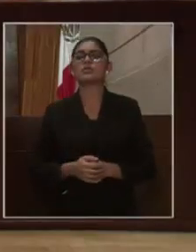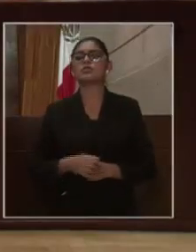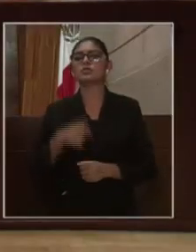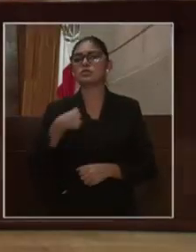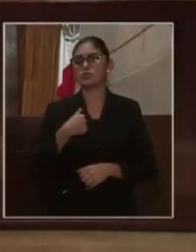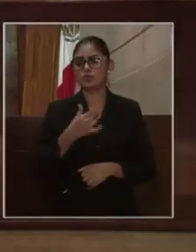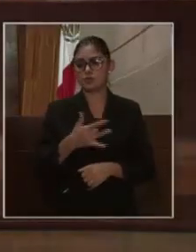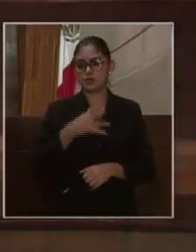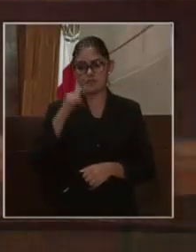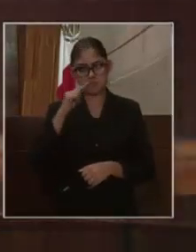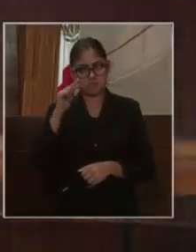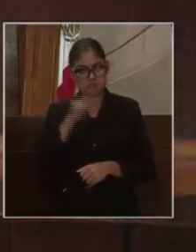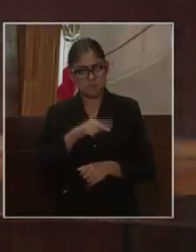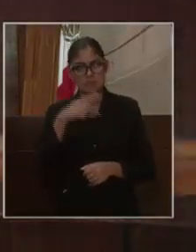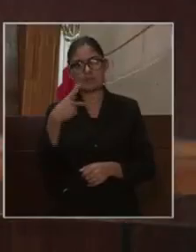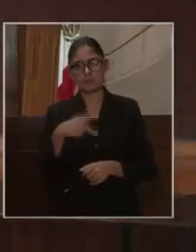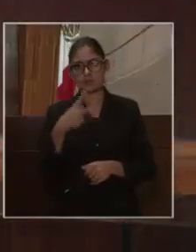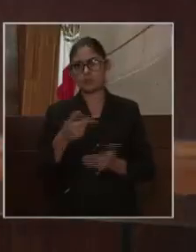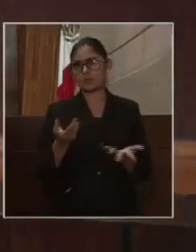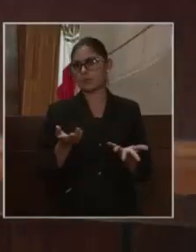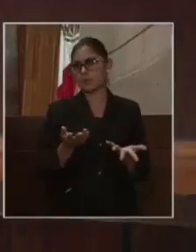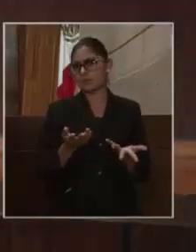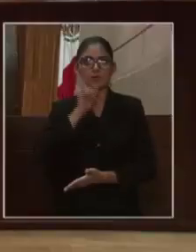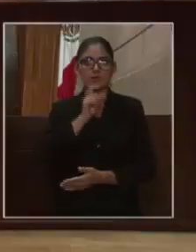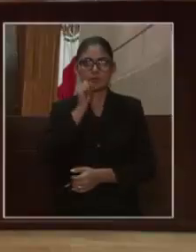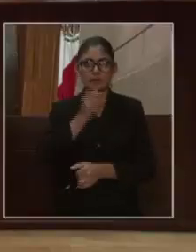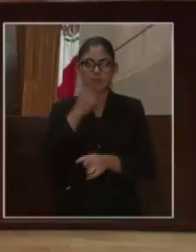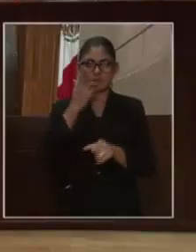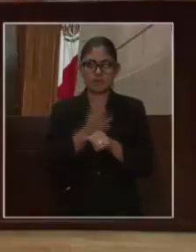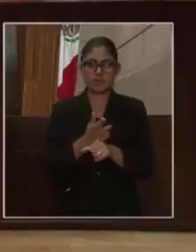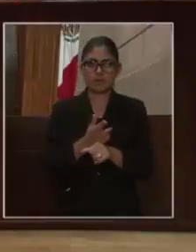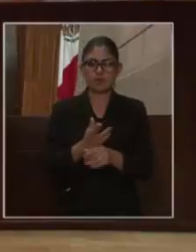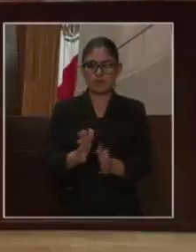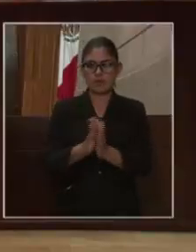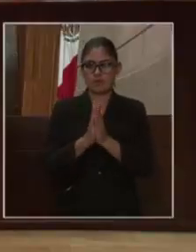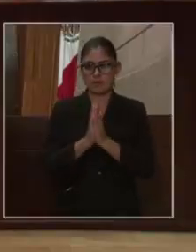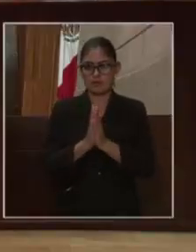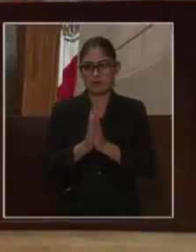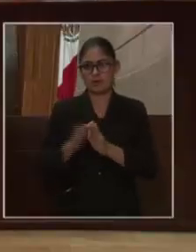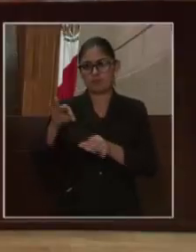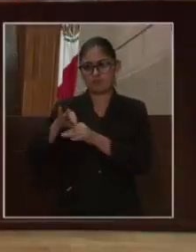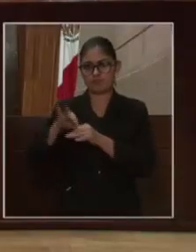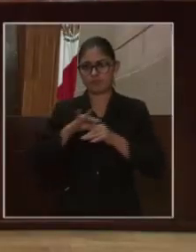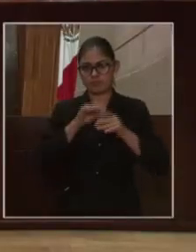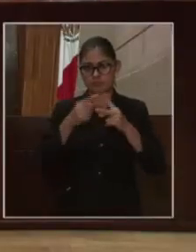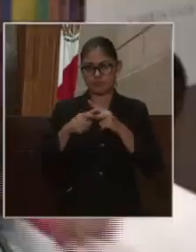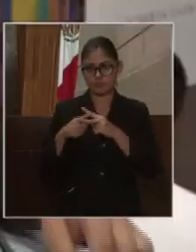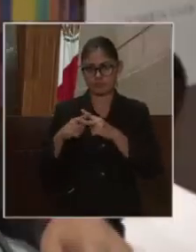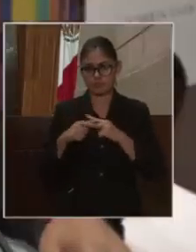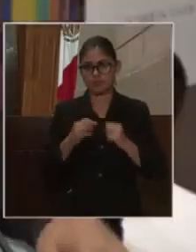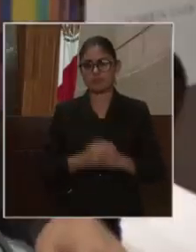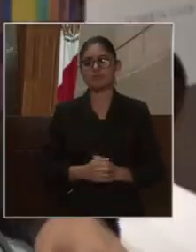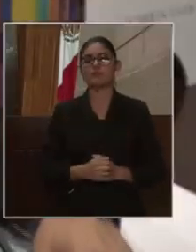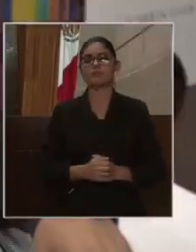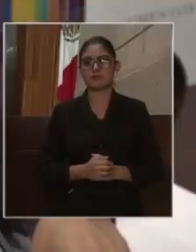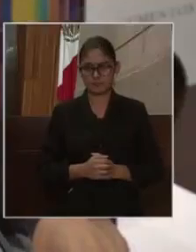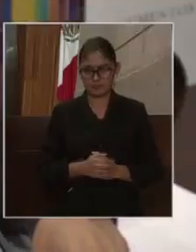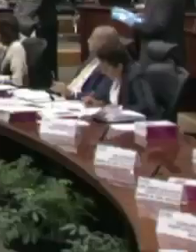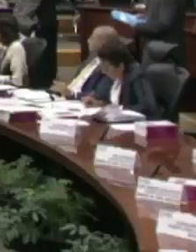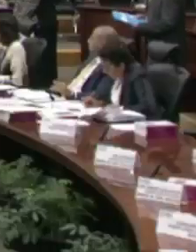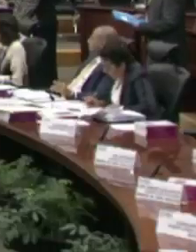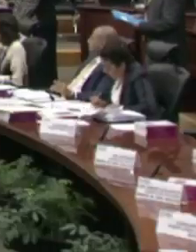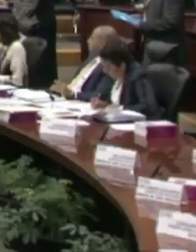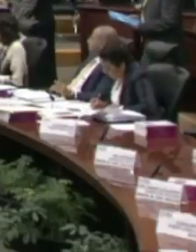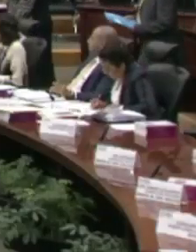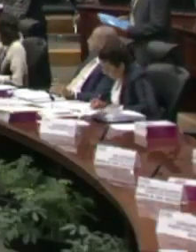el pleno destacó que la sala superior sólo es competente para conocer y resolver consultas convocadas por el congreso de la unión